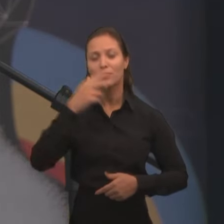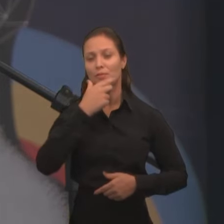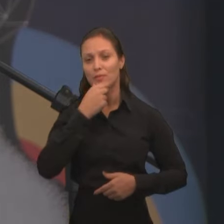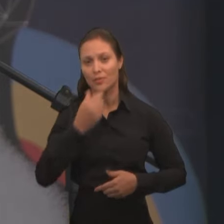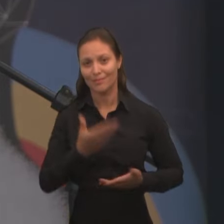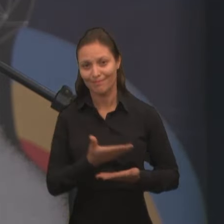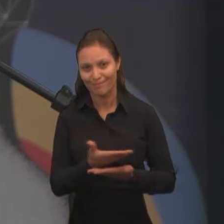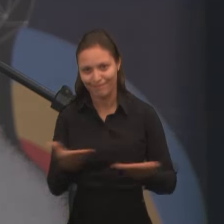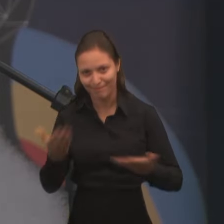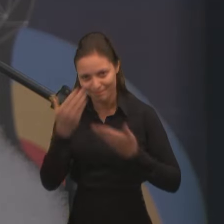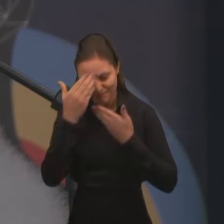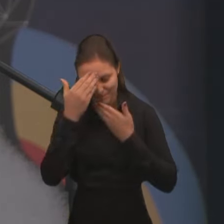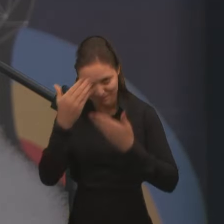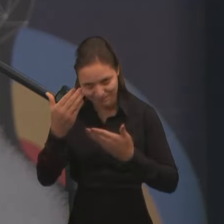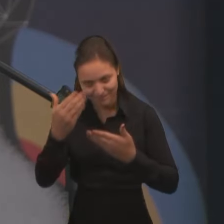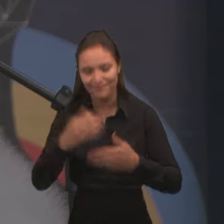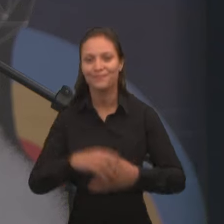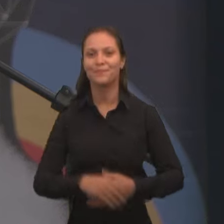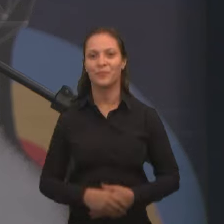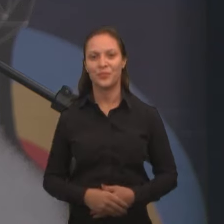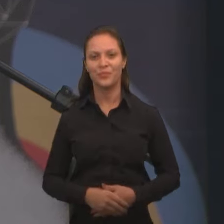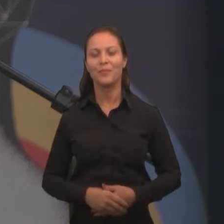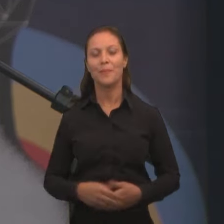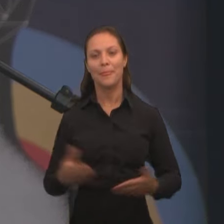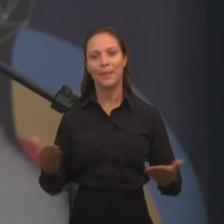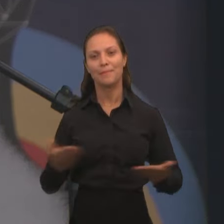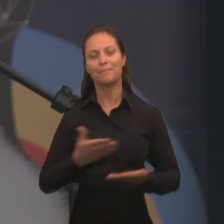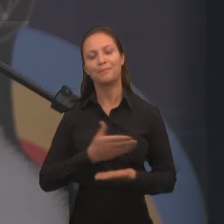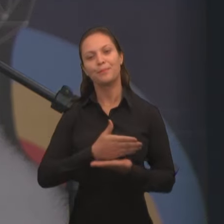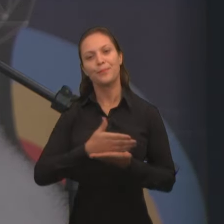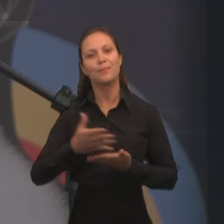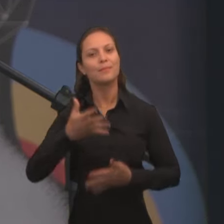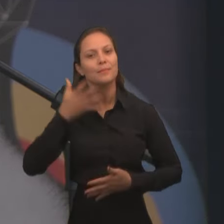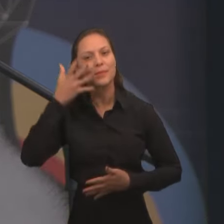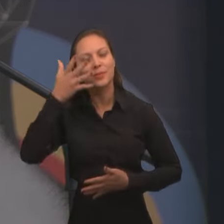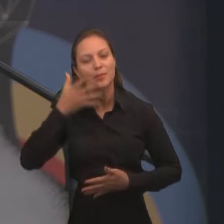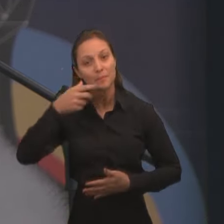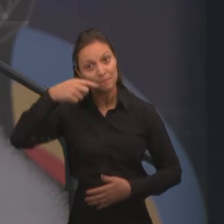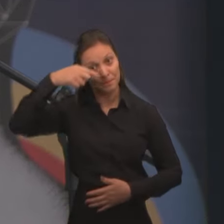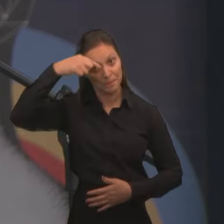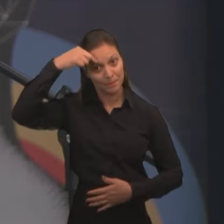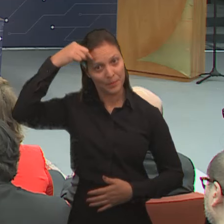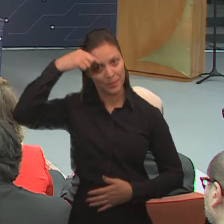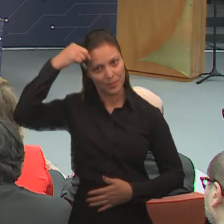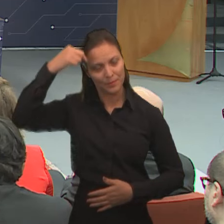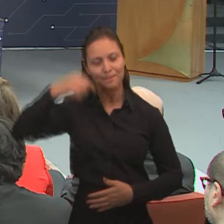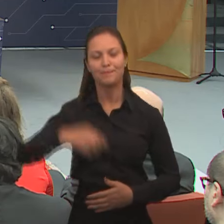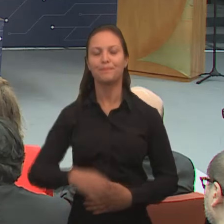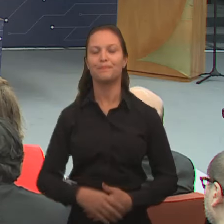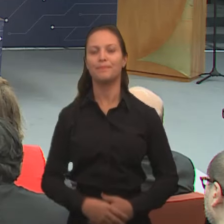señores, en este momento tiene la palabra el excelentísimo señor ministro Luis Roberto Barroso.